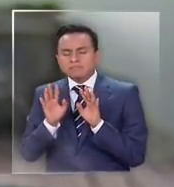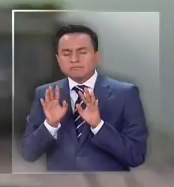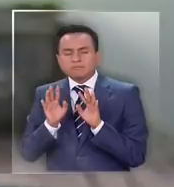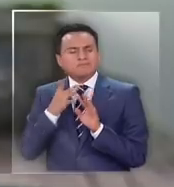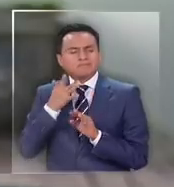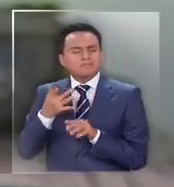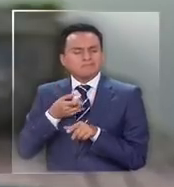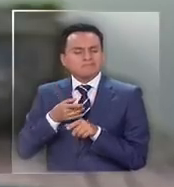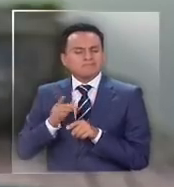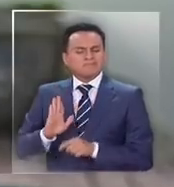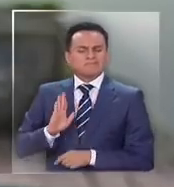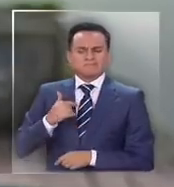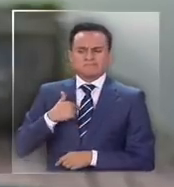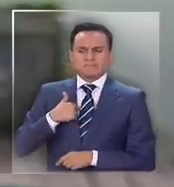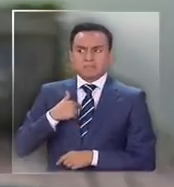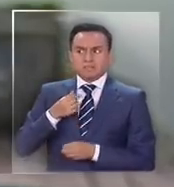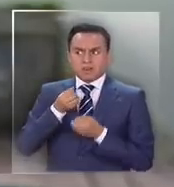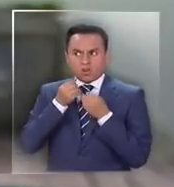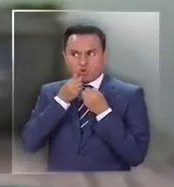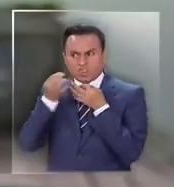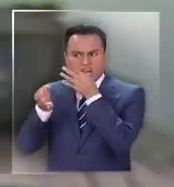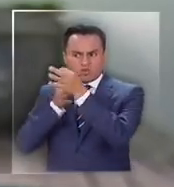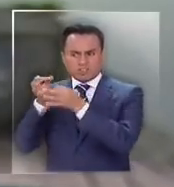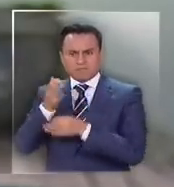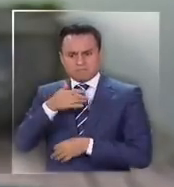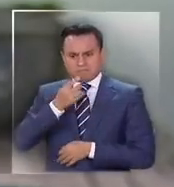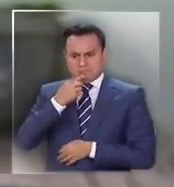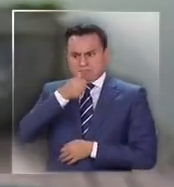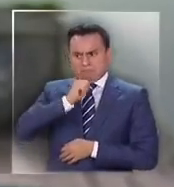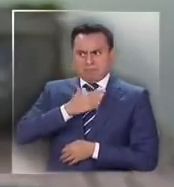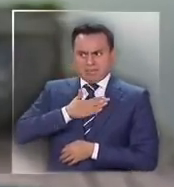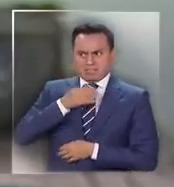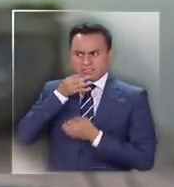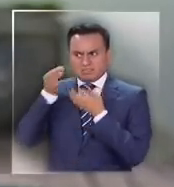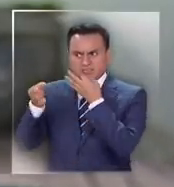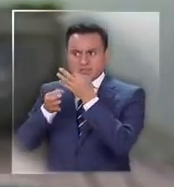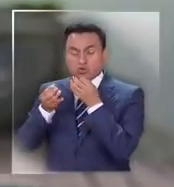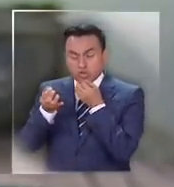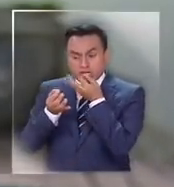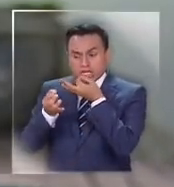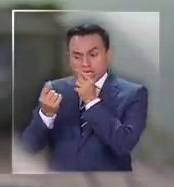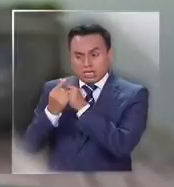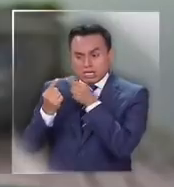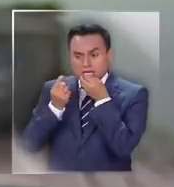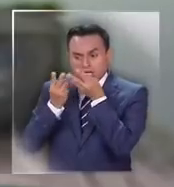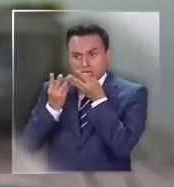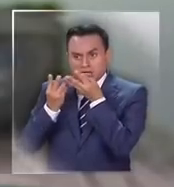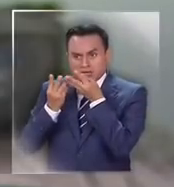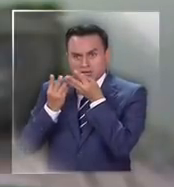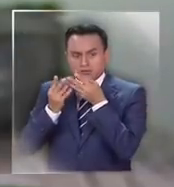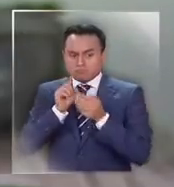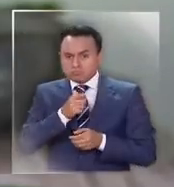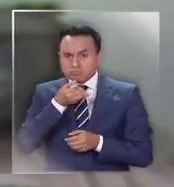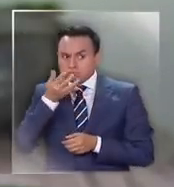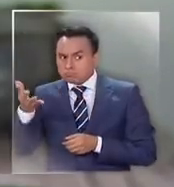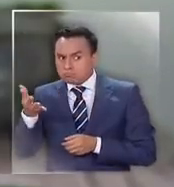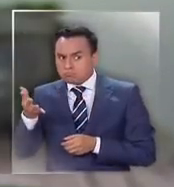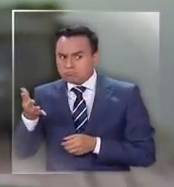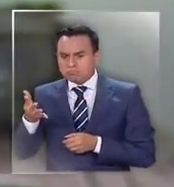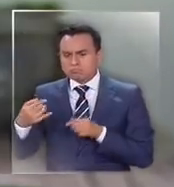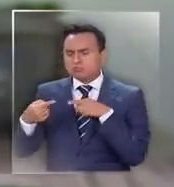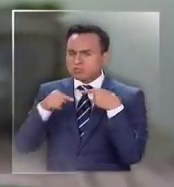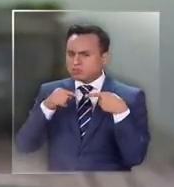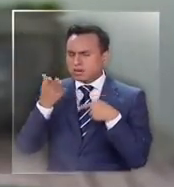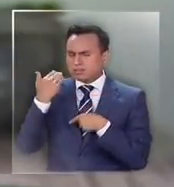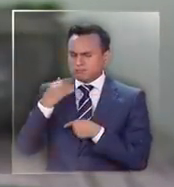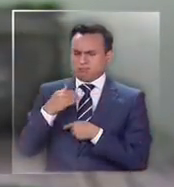alguna forma iba a contar ciertas cosas mías que yo se las había contado en confesión y que las habíamos